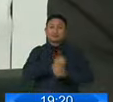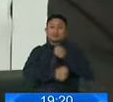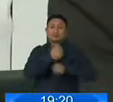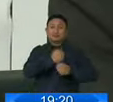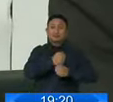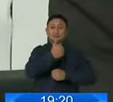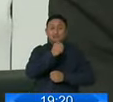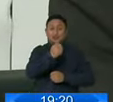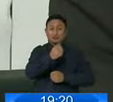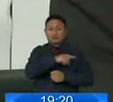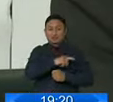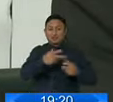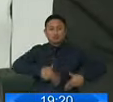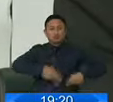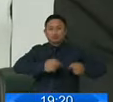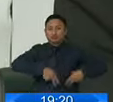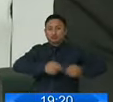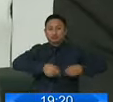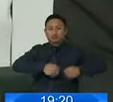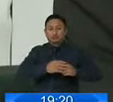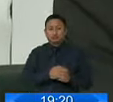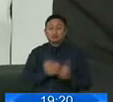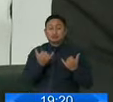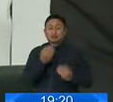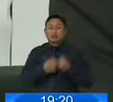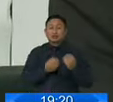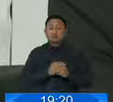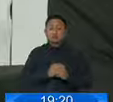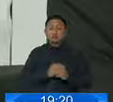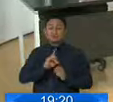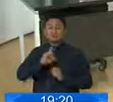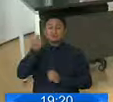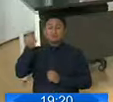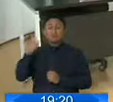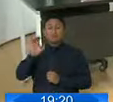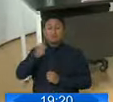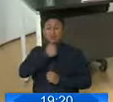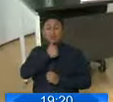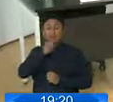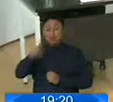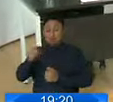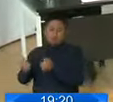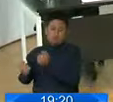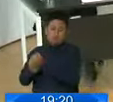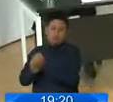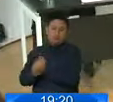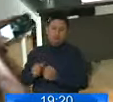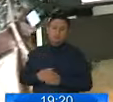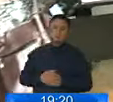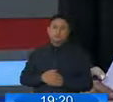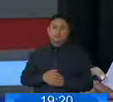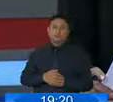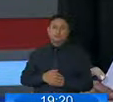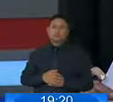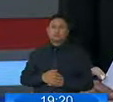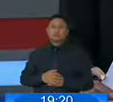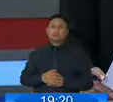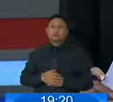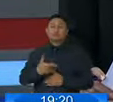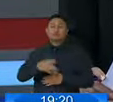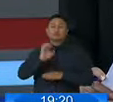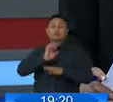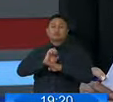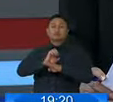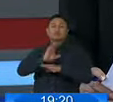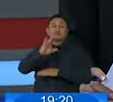años. Y lo que estamos nosotros rescatando es precisamente la inversión privada. En Quito informó Andrea Orbe. Ecuador